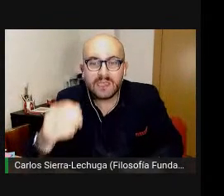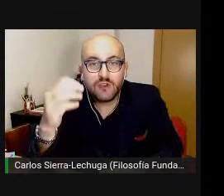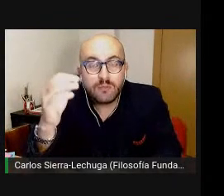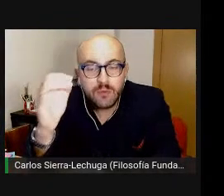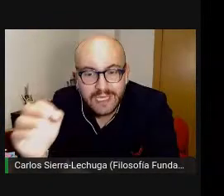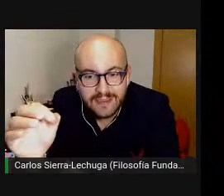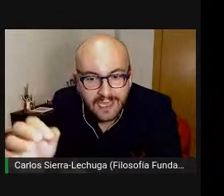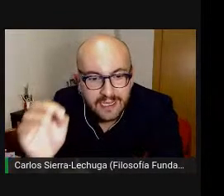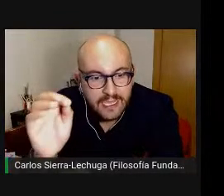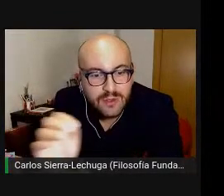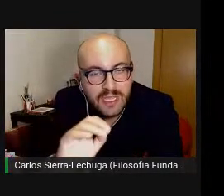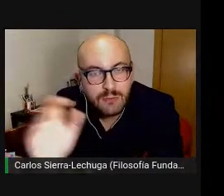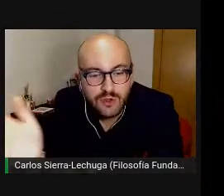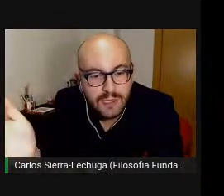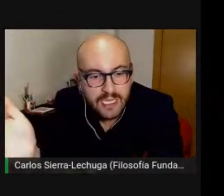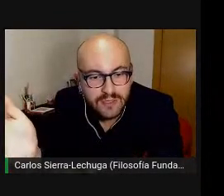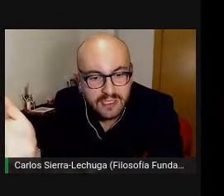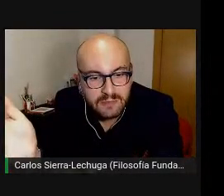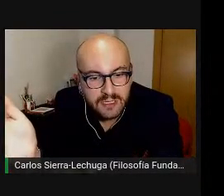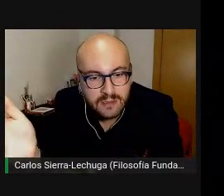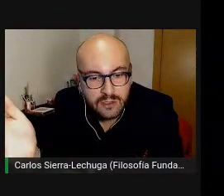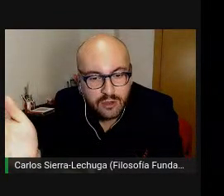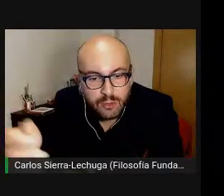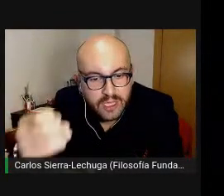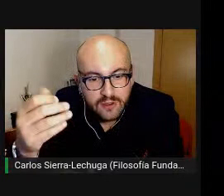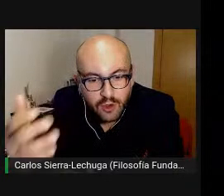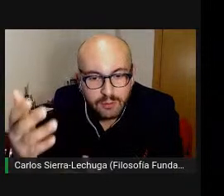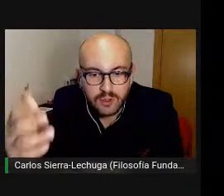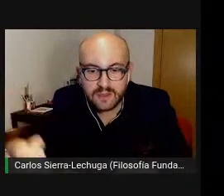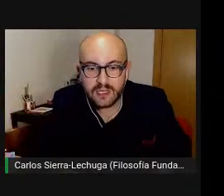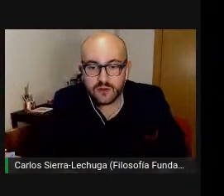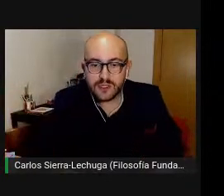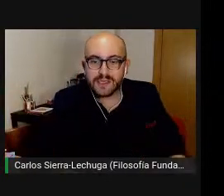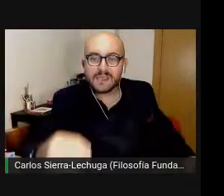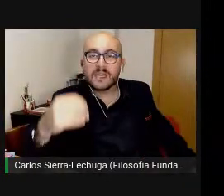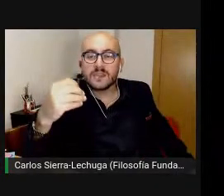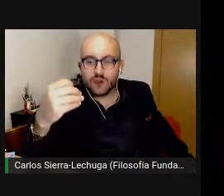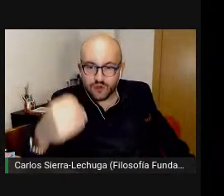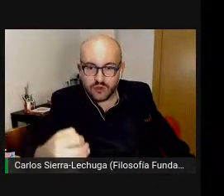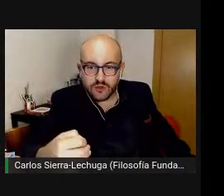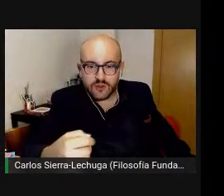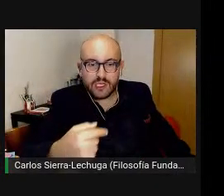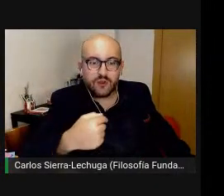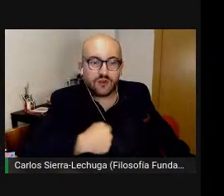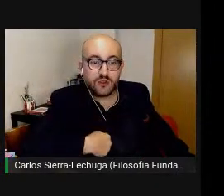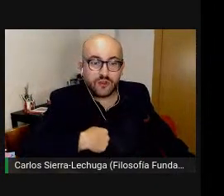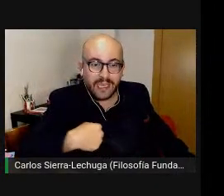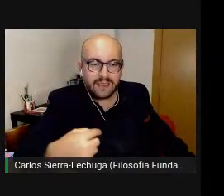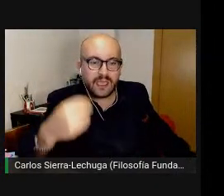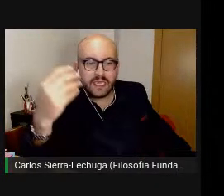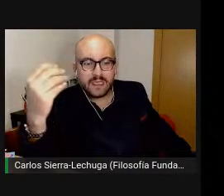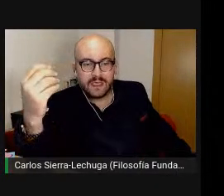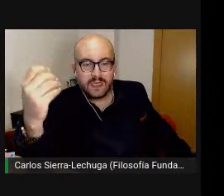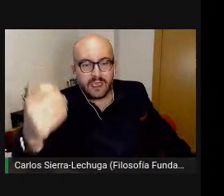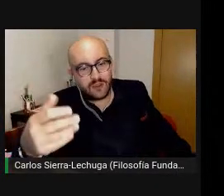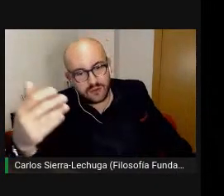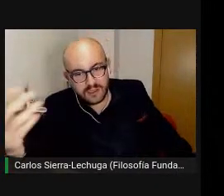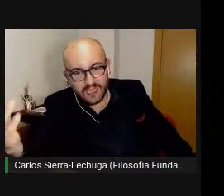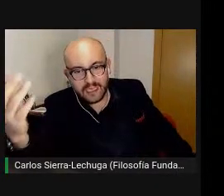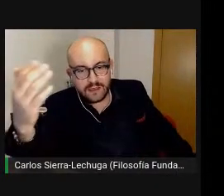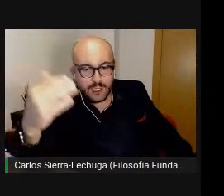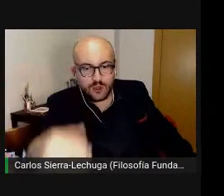sí es un vestigio purista al que no estamos obligados a aceptar porque es obvio que si las cosas están ante nosotros y nosotros entre ellas